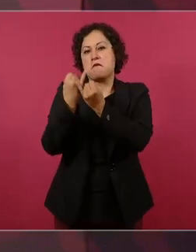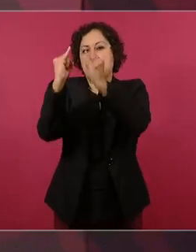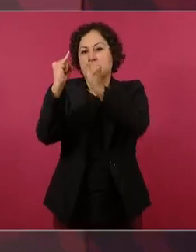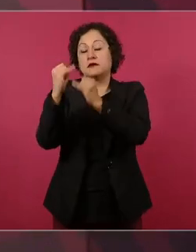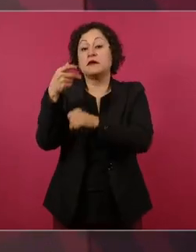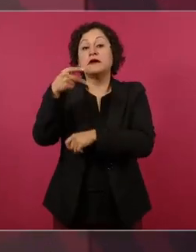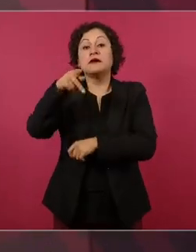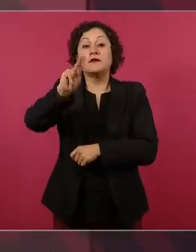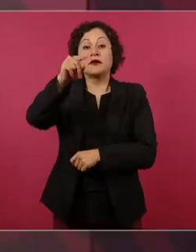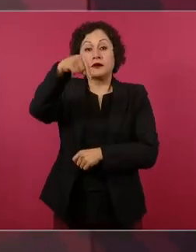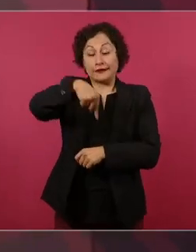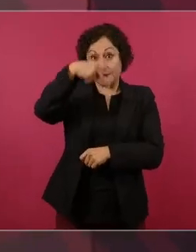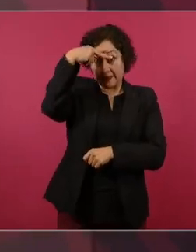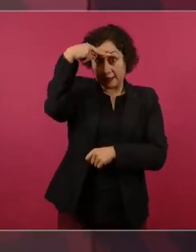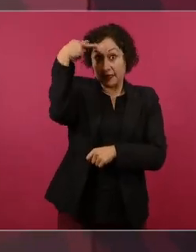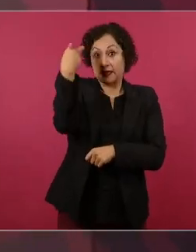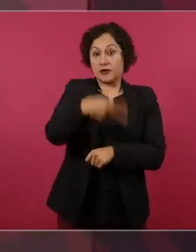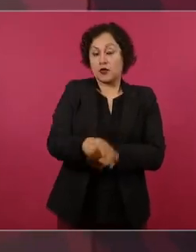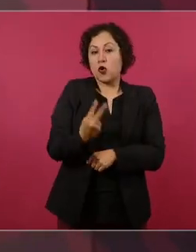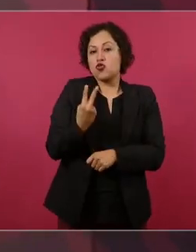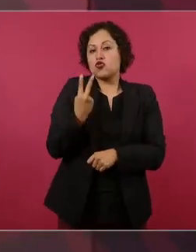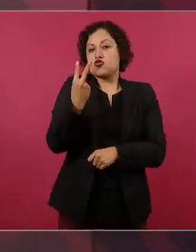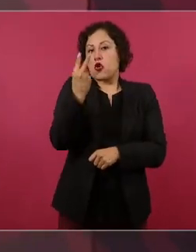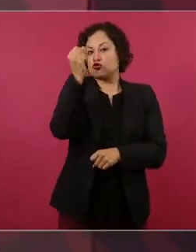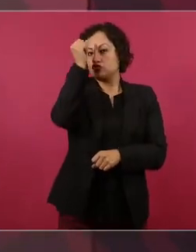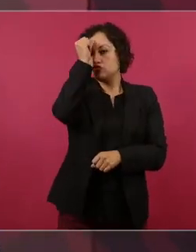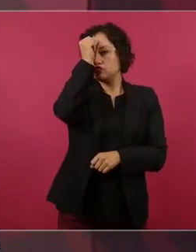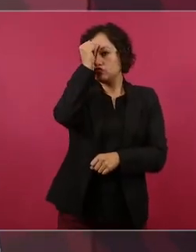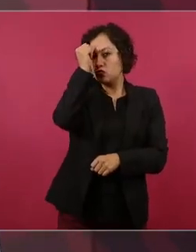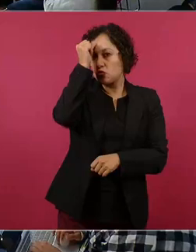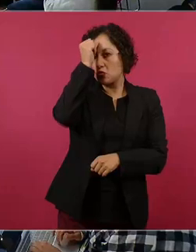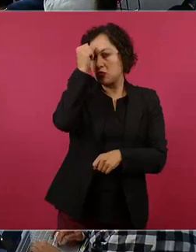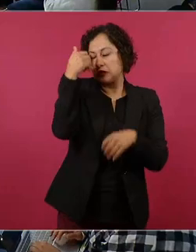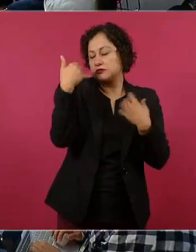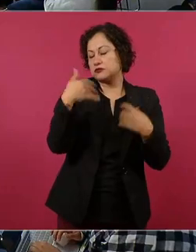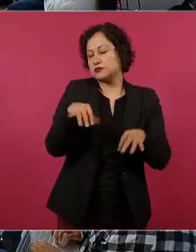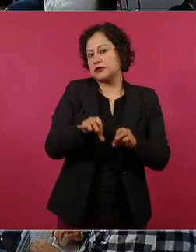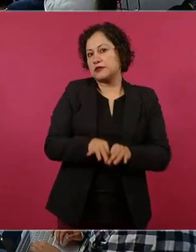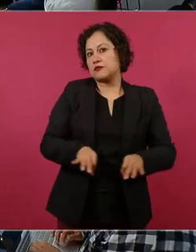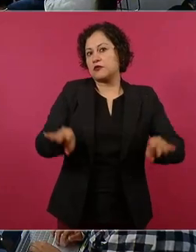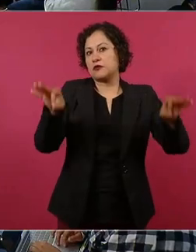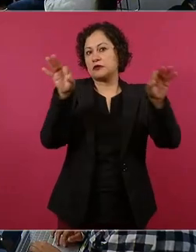buenos rebeldes, que no solo luchan por la independencia,